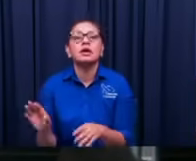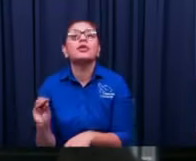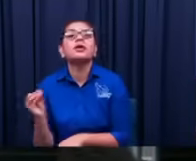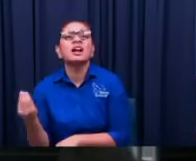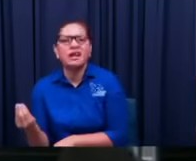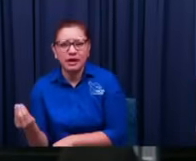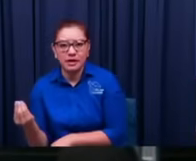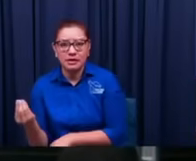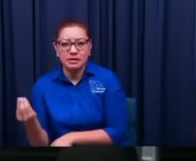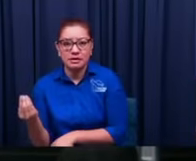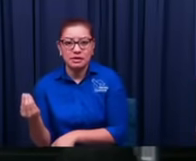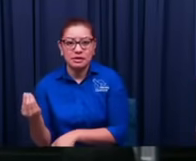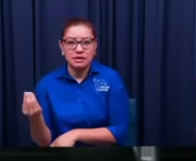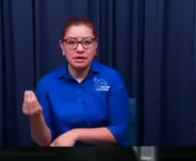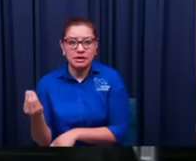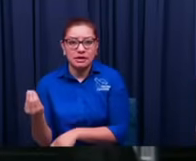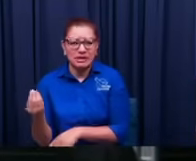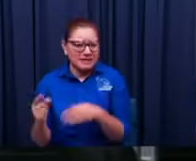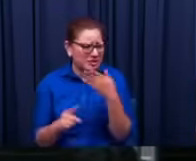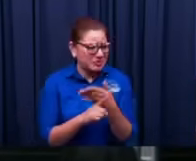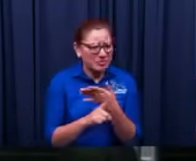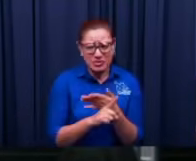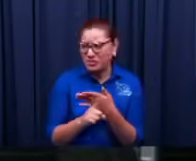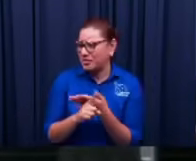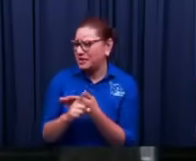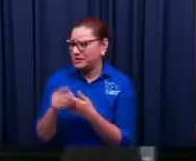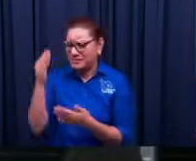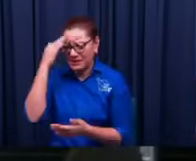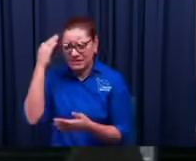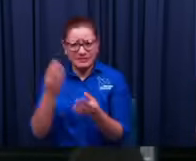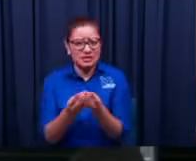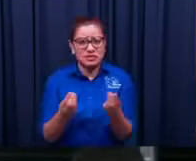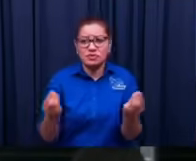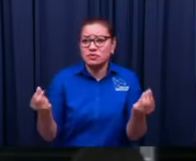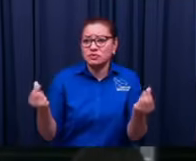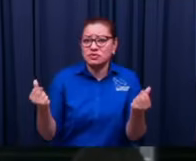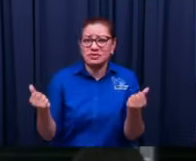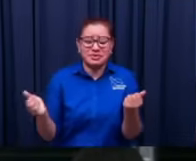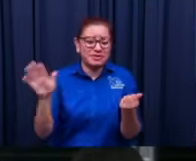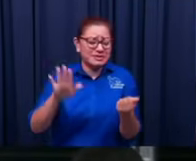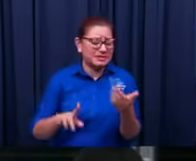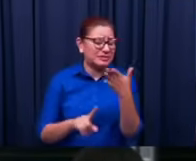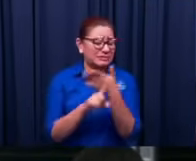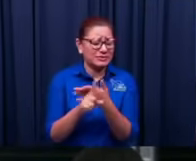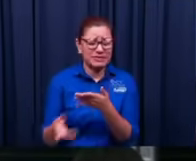Pues ahora hay que agarrarse, ¿va? Para que no lo tiren a uno. Entonces empezaban los problemas.